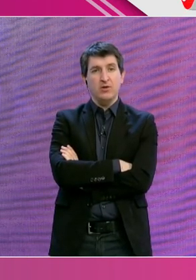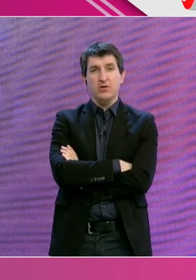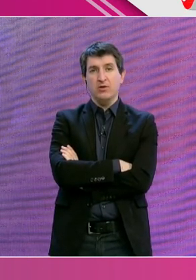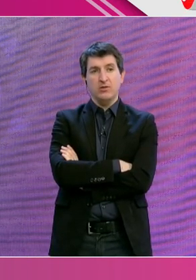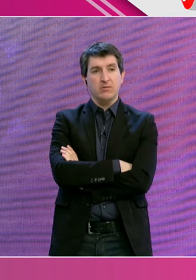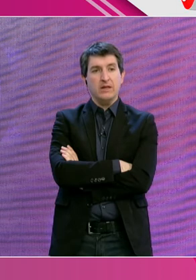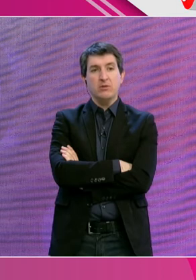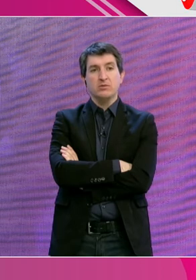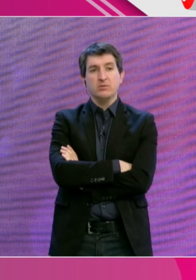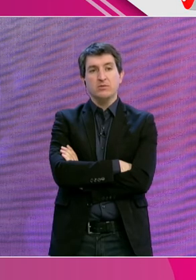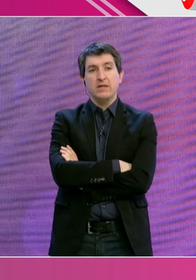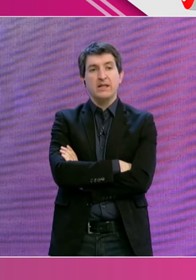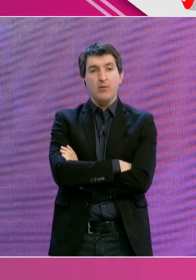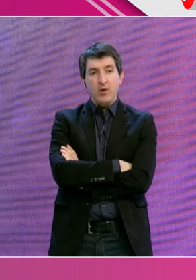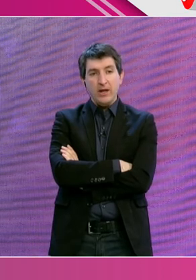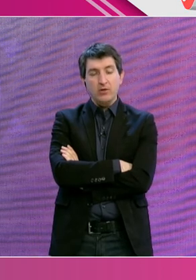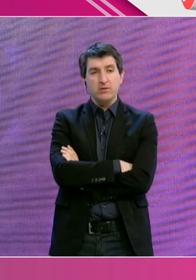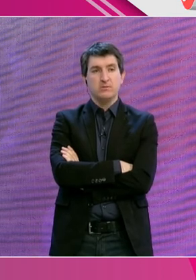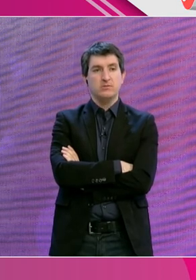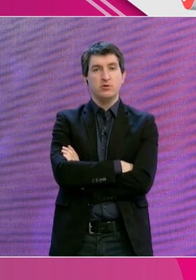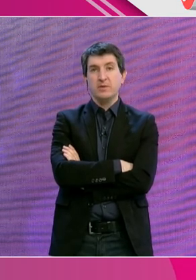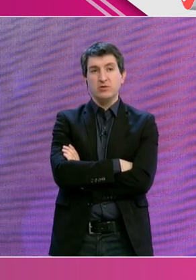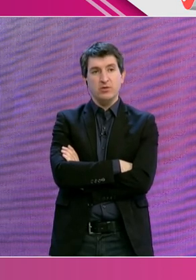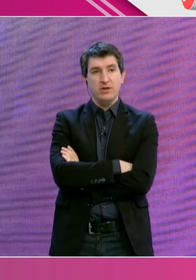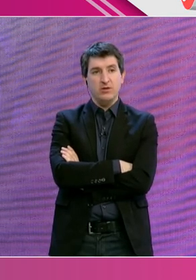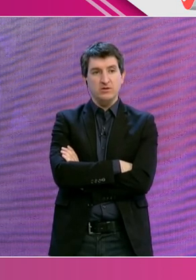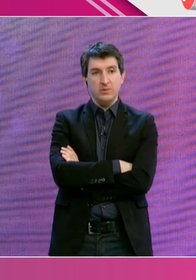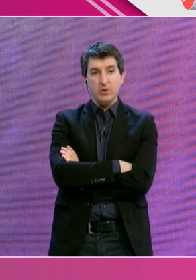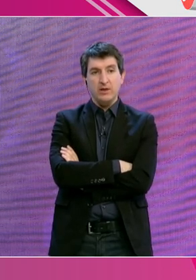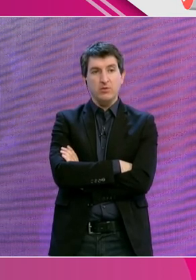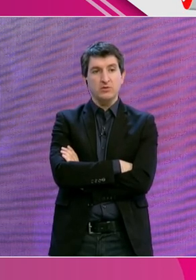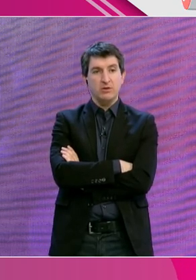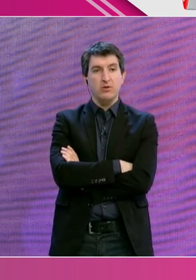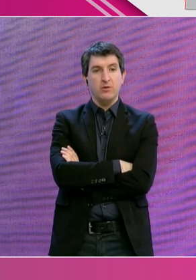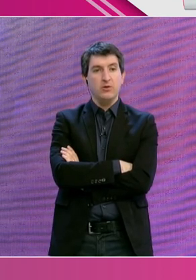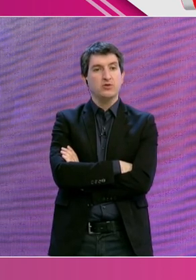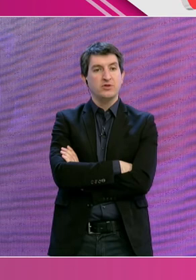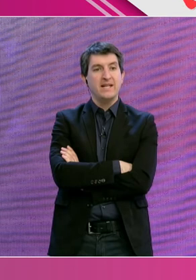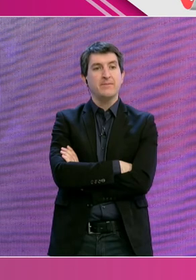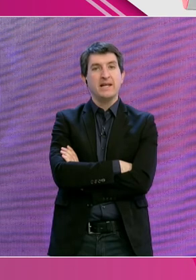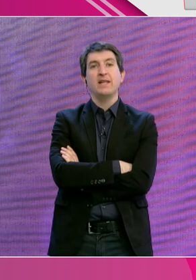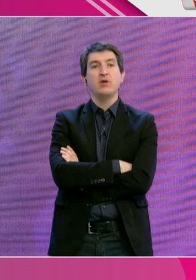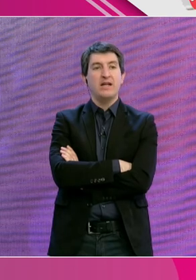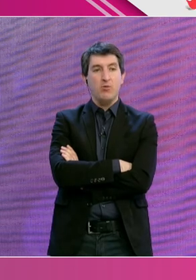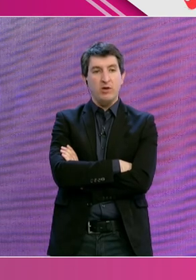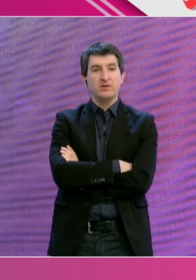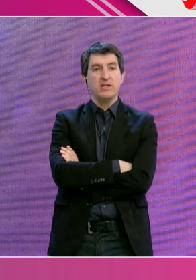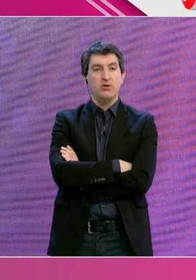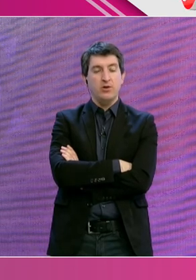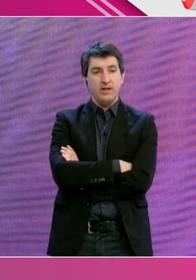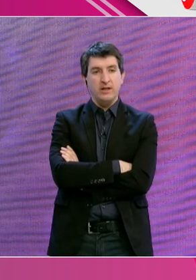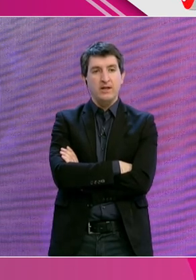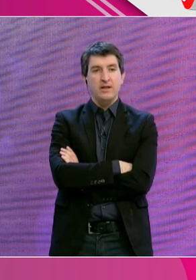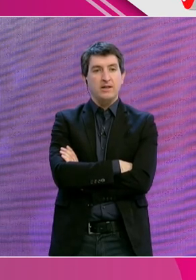algo que está bueno. Yo pienso en lo conceptual de un Consejo Económico, Social y Ambiental y digo, está bueno, es